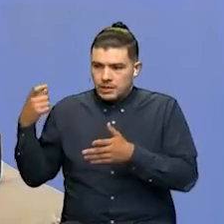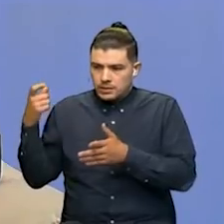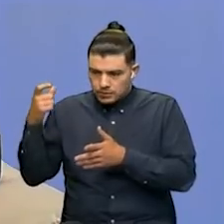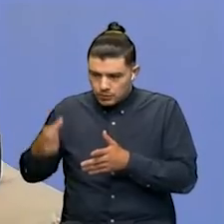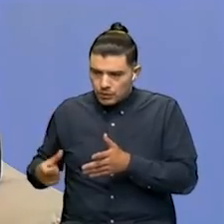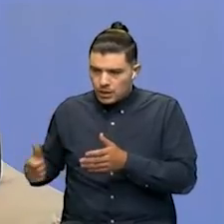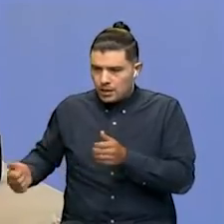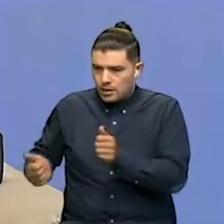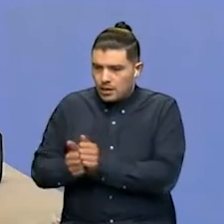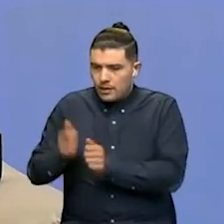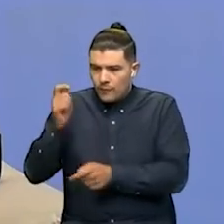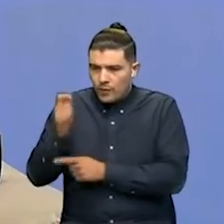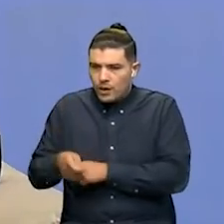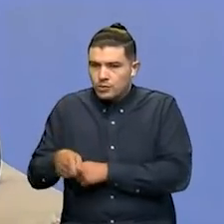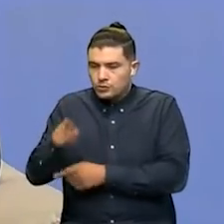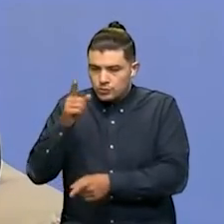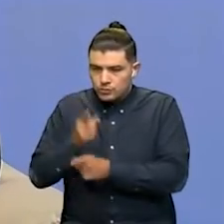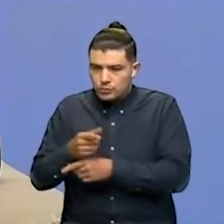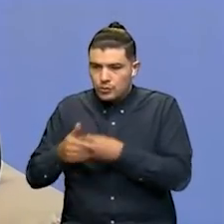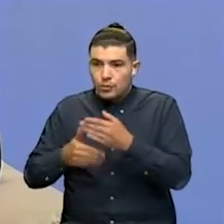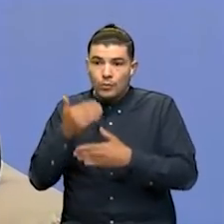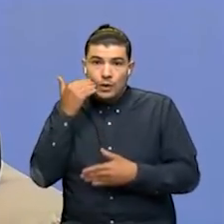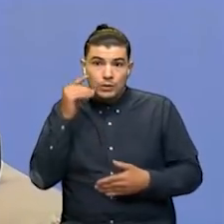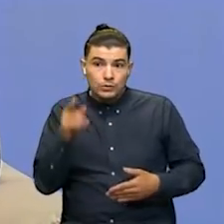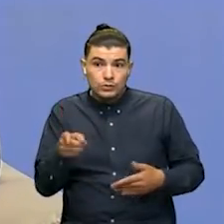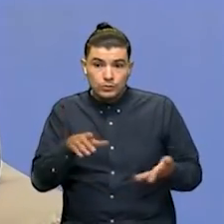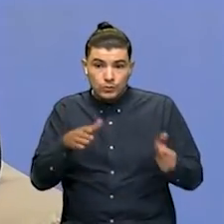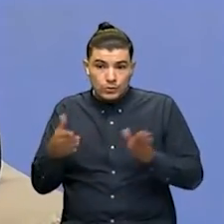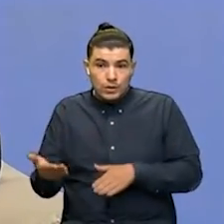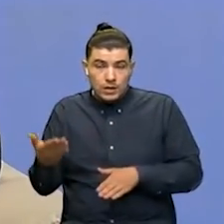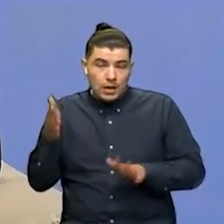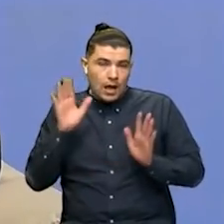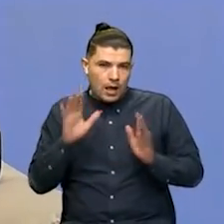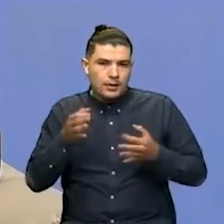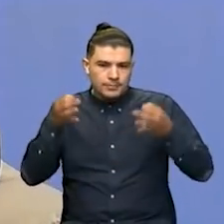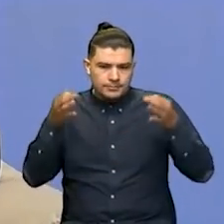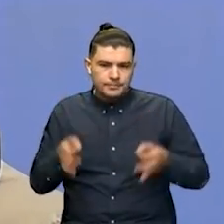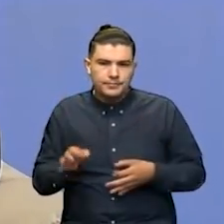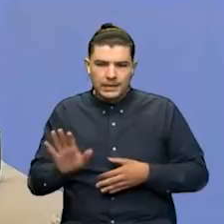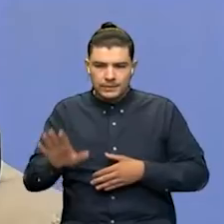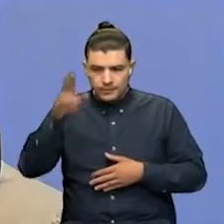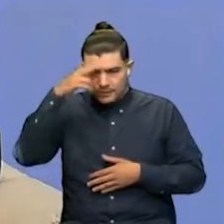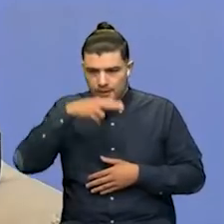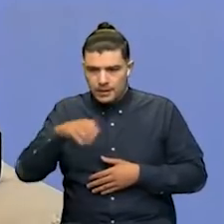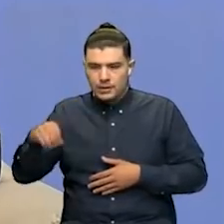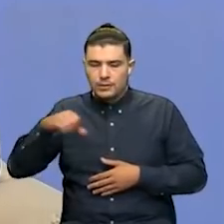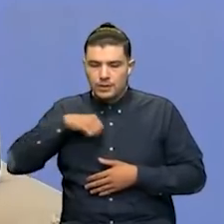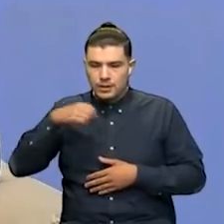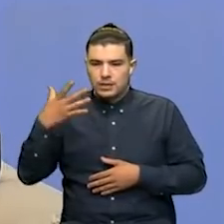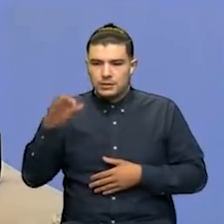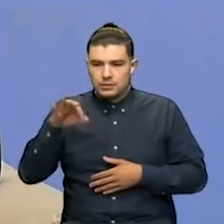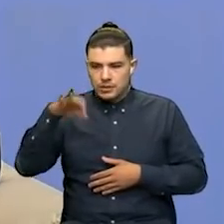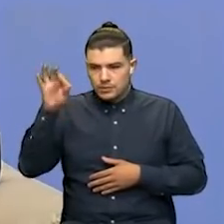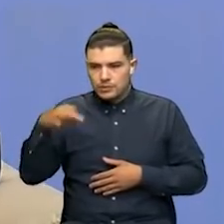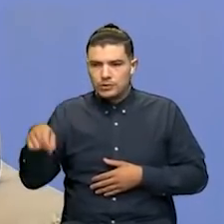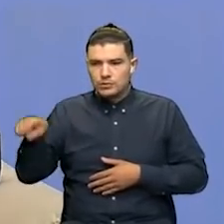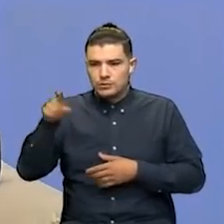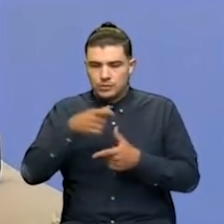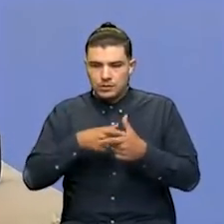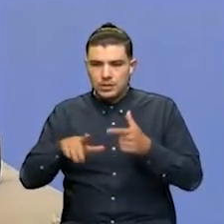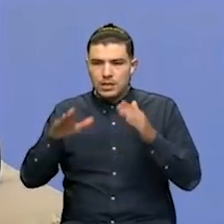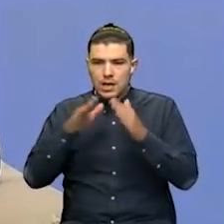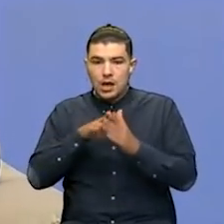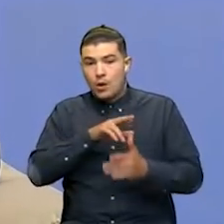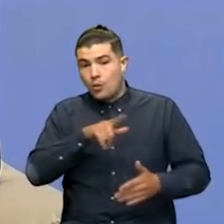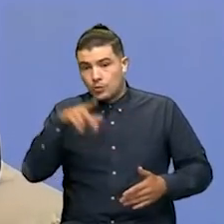manera adecuada y así cuando ella llegue a fallecer ya tiene la seguridad que pues el hijo va a tener ese 50% de los bienes y los